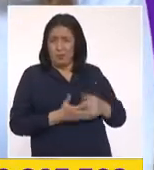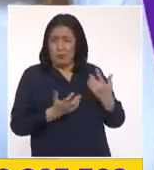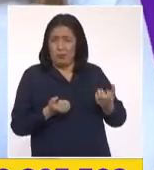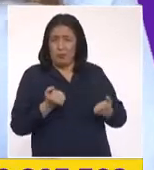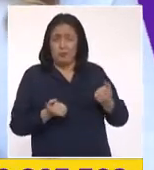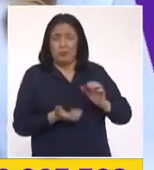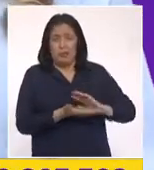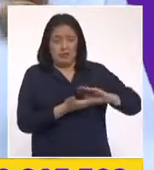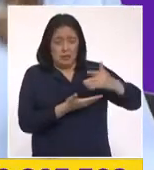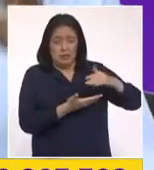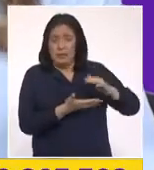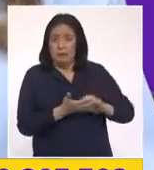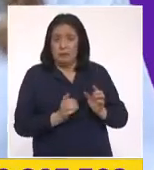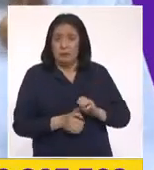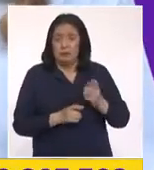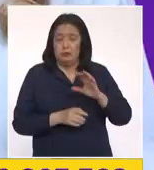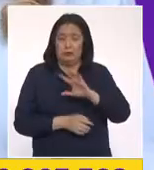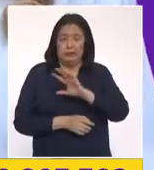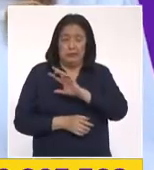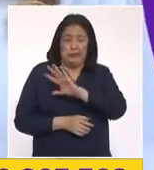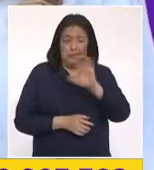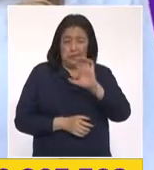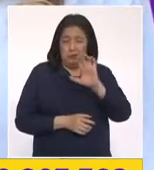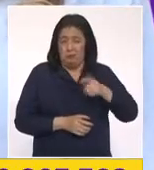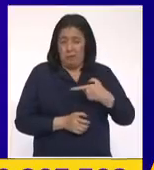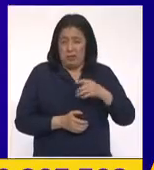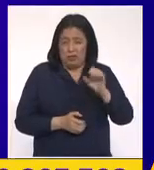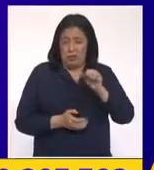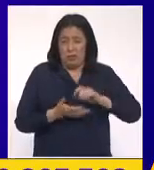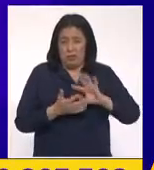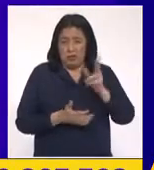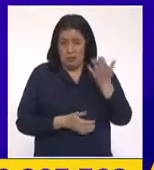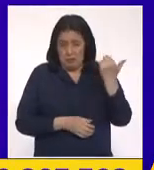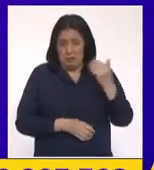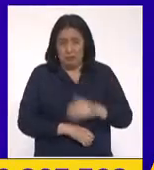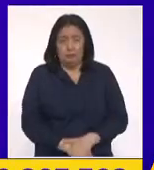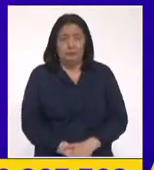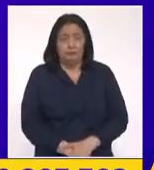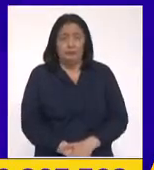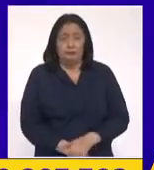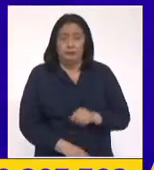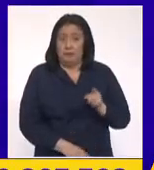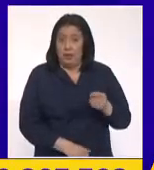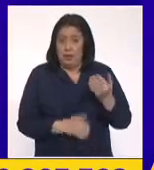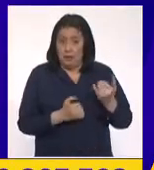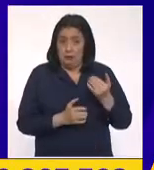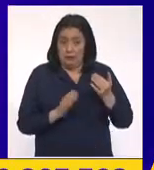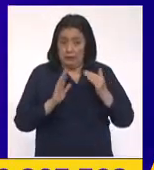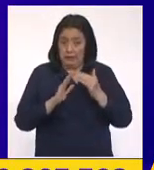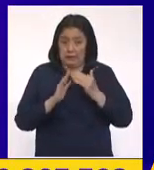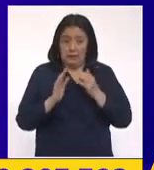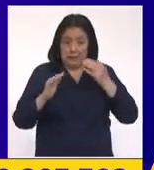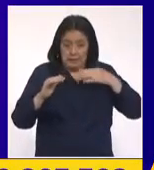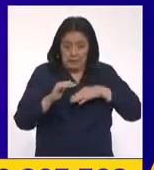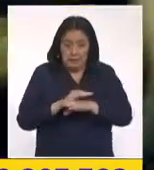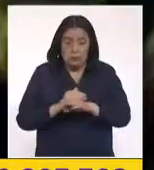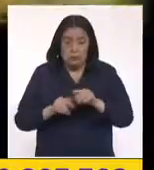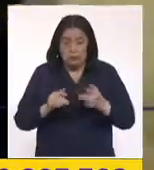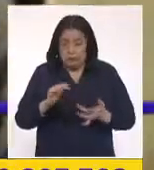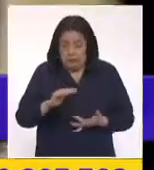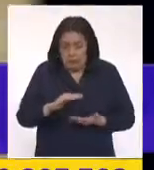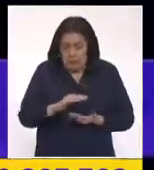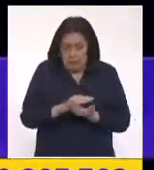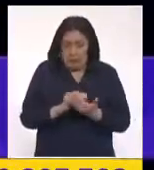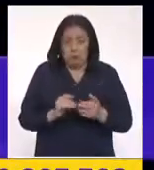cargamento de laptops valorizado en $500,000. La incursión fue de madrugada, cuando todos dormían.